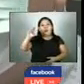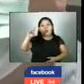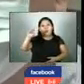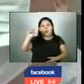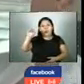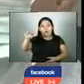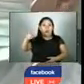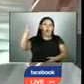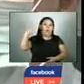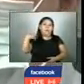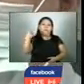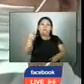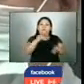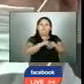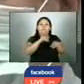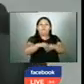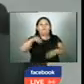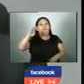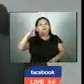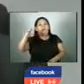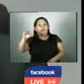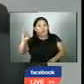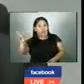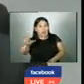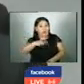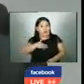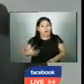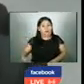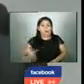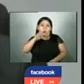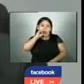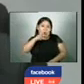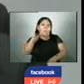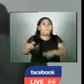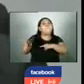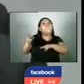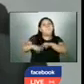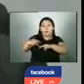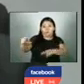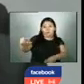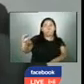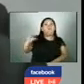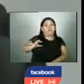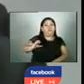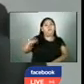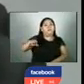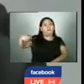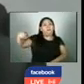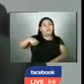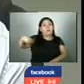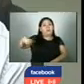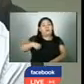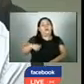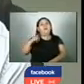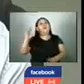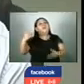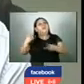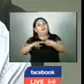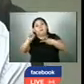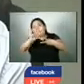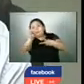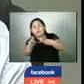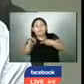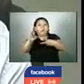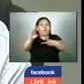expresidente del Banco Central de Reserva, quien aseguró que recibía un monto adicional a su salario establecido. El segundo cuestionado fue